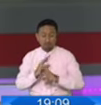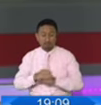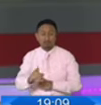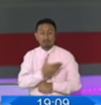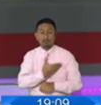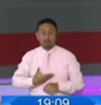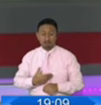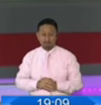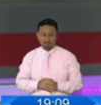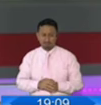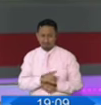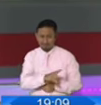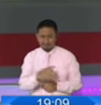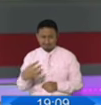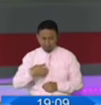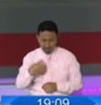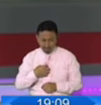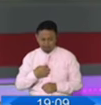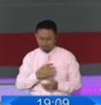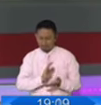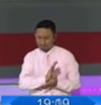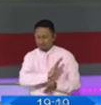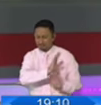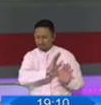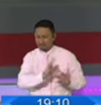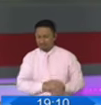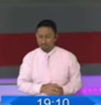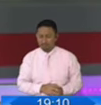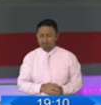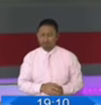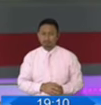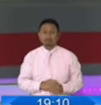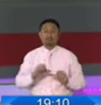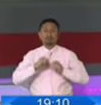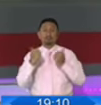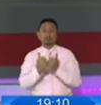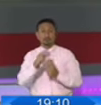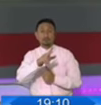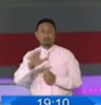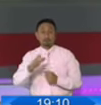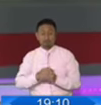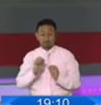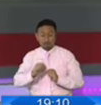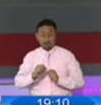Carondelet, rechazando las críticas por los diálogos impulsados. Varios legisladores de Alianza